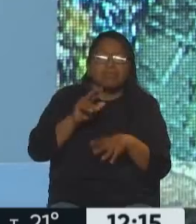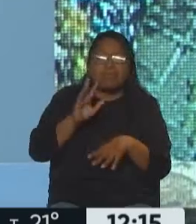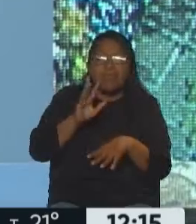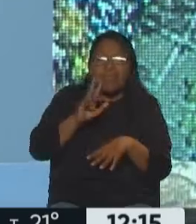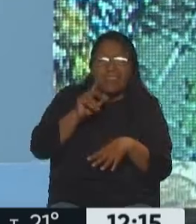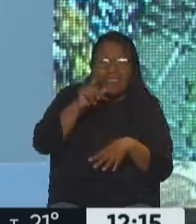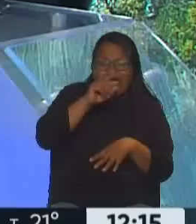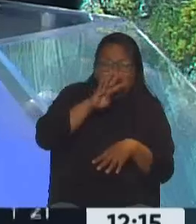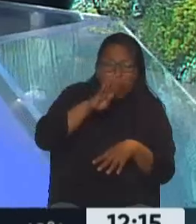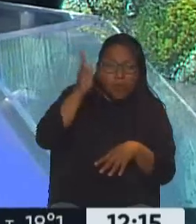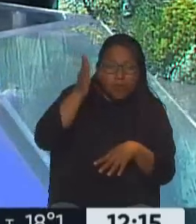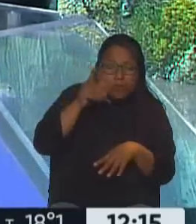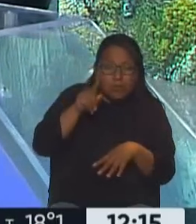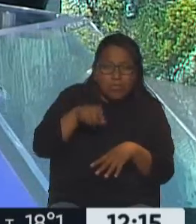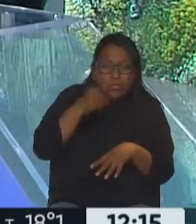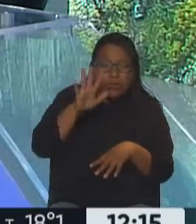94,5%.